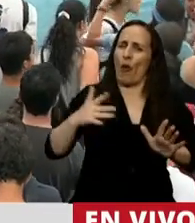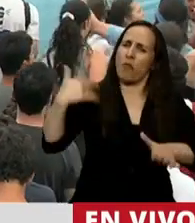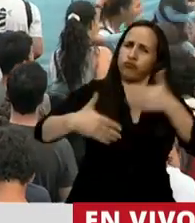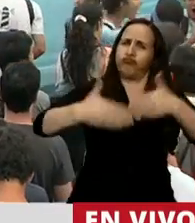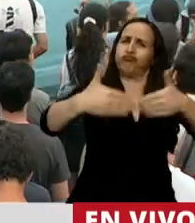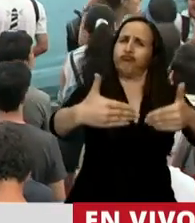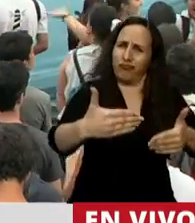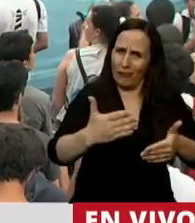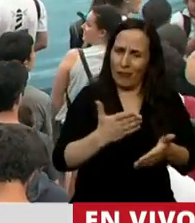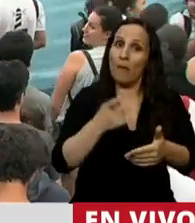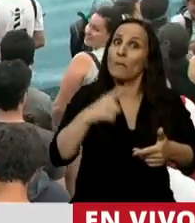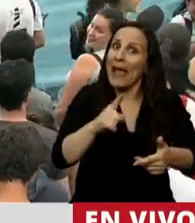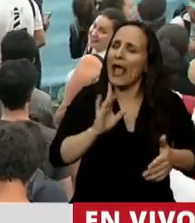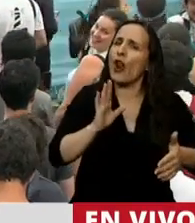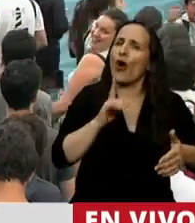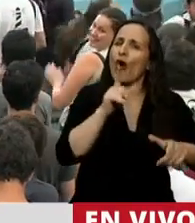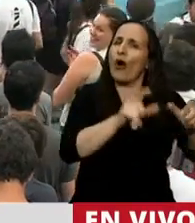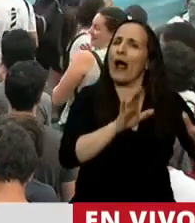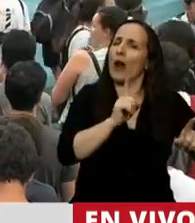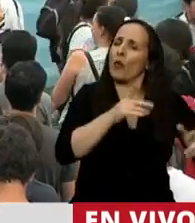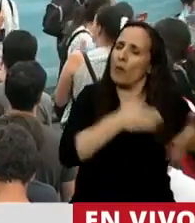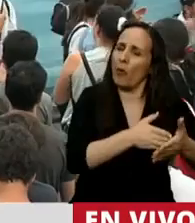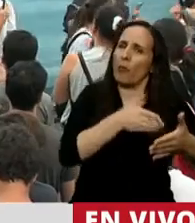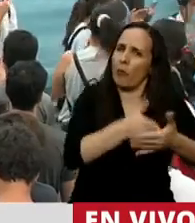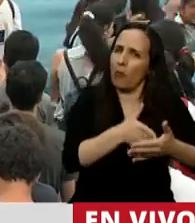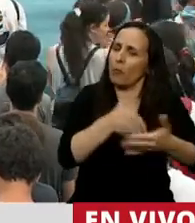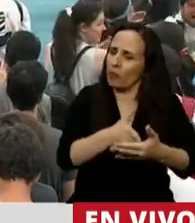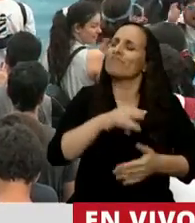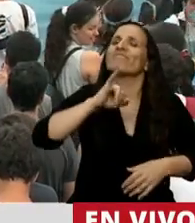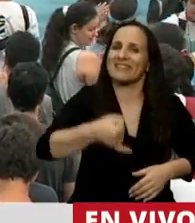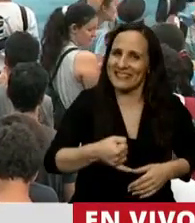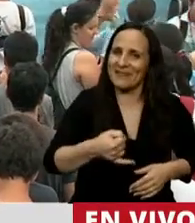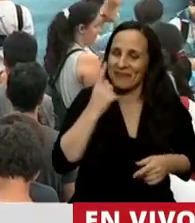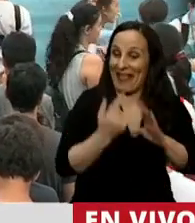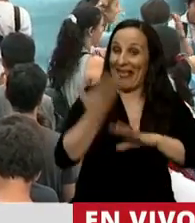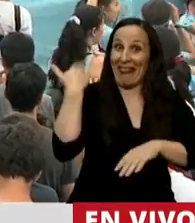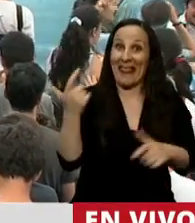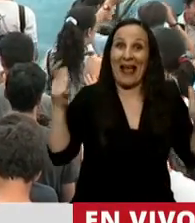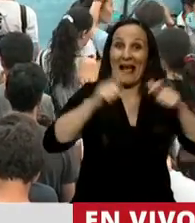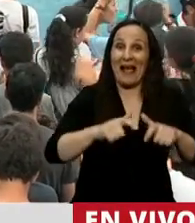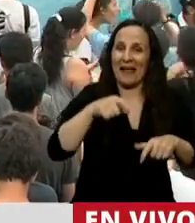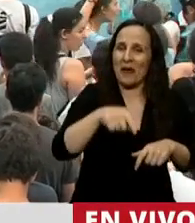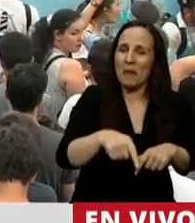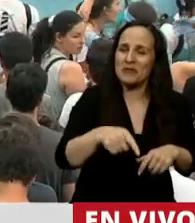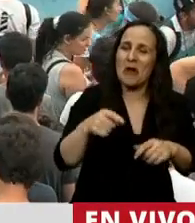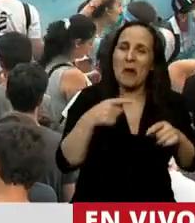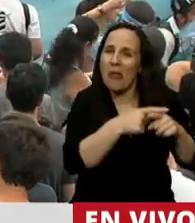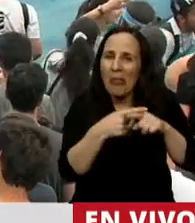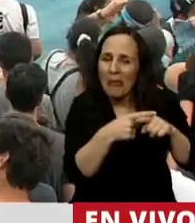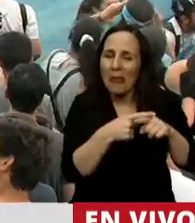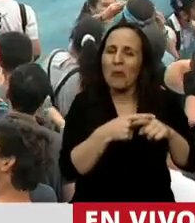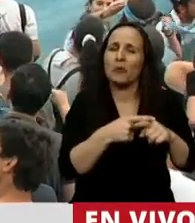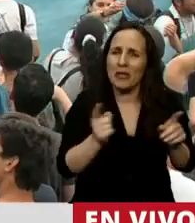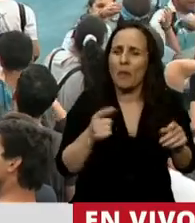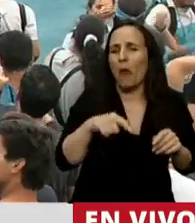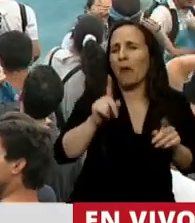sí, resistencias de actores. Y yo cuando días atrás discutíamos en la comisión, y esto me permite también